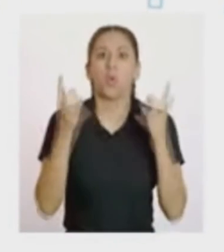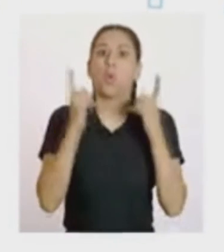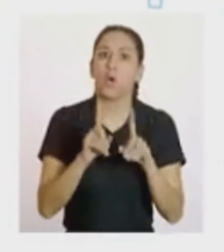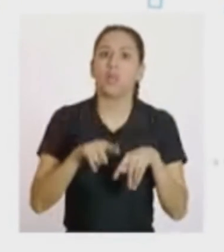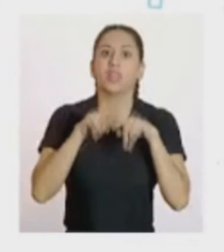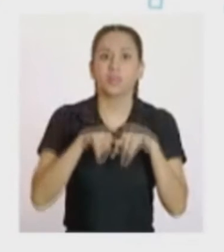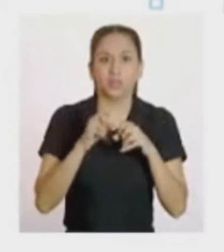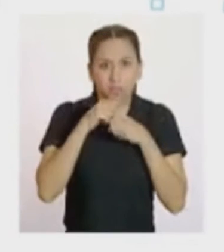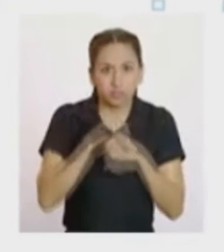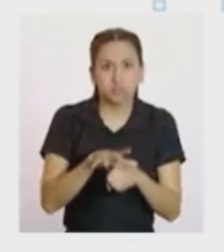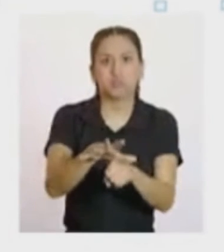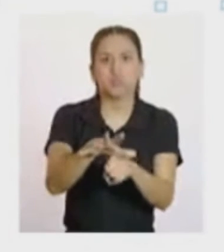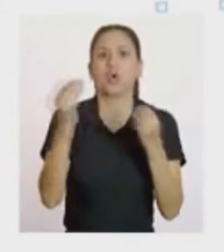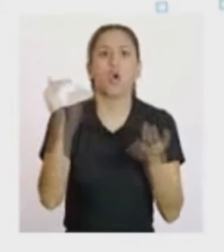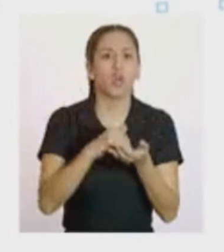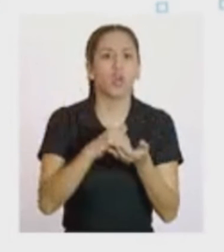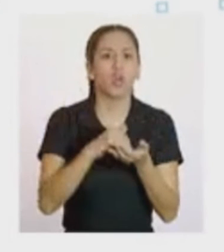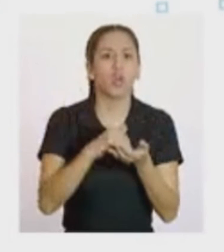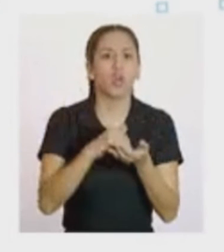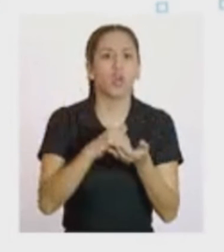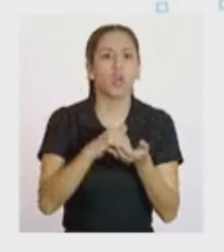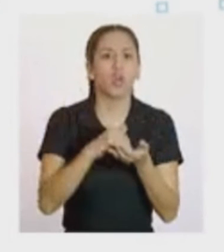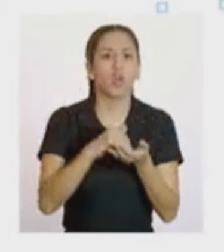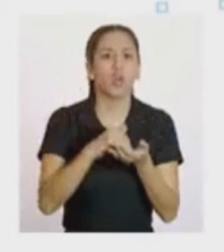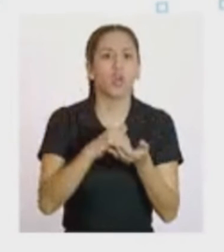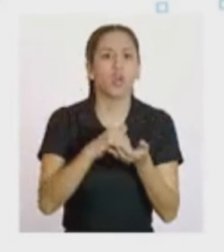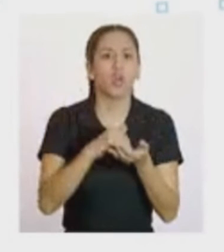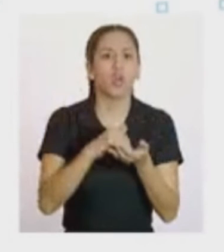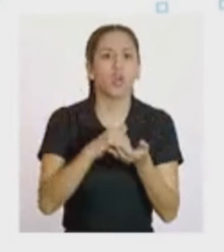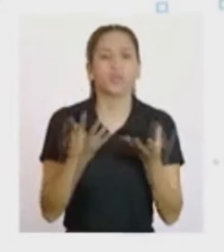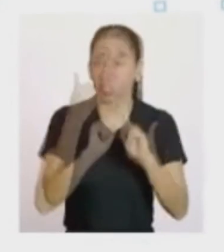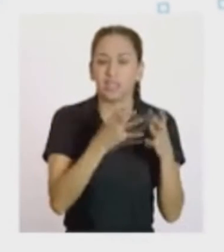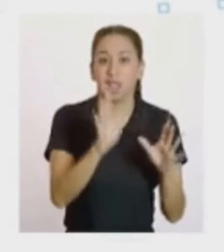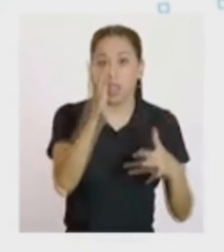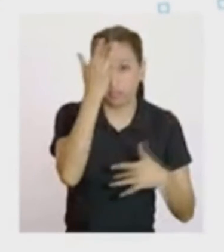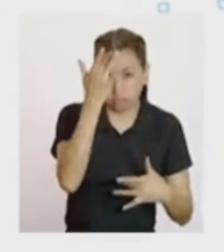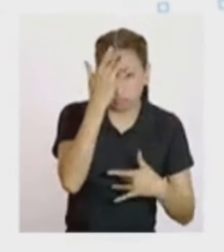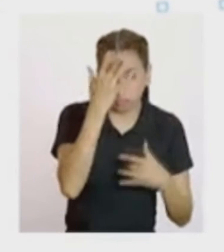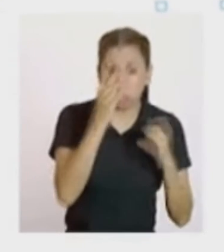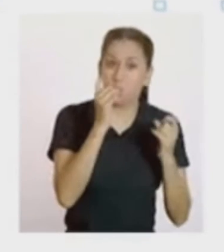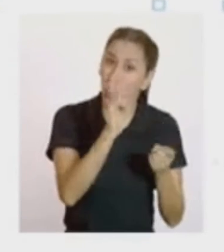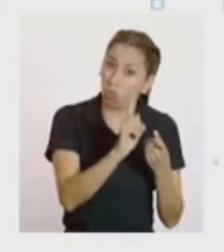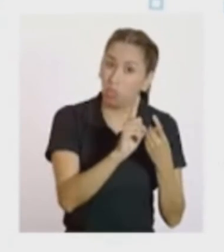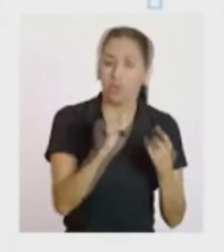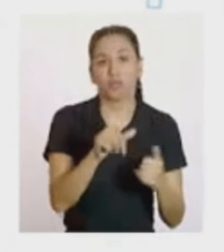podría haber una reinfección? ¿Cuáles son las diferencias entre secuela y